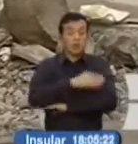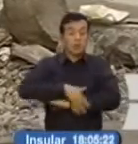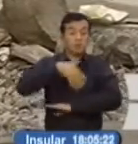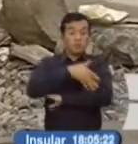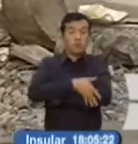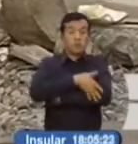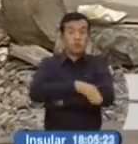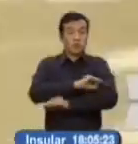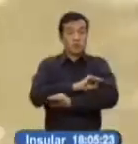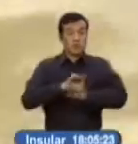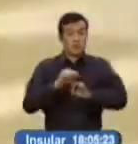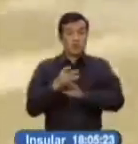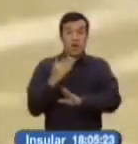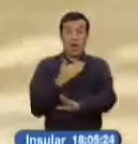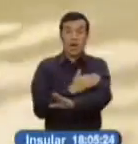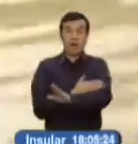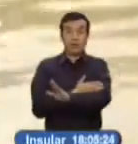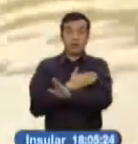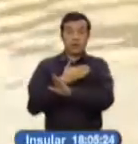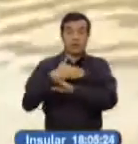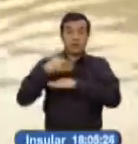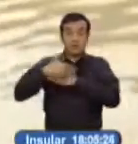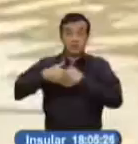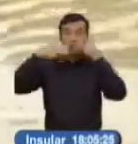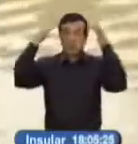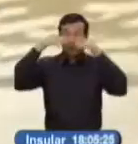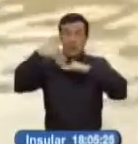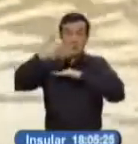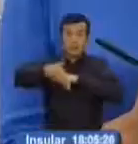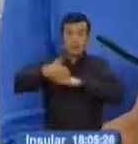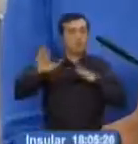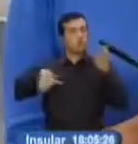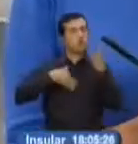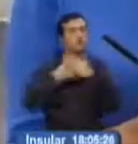antes, durante y después de las lluvias. Mirta Carrillo, Ecuador TV.